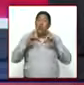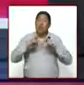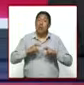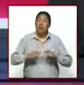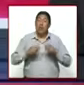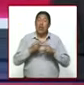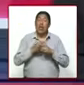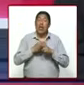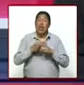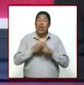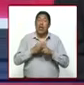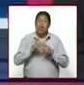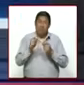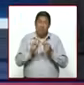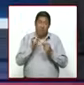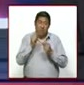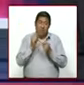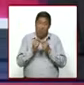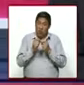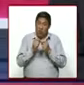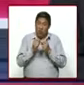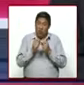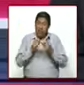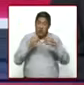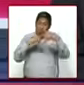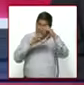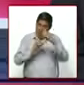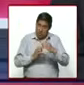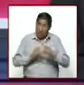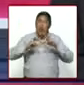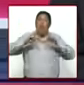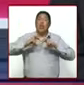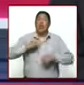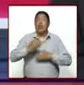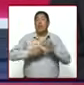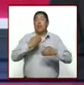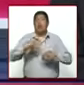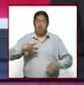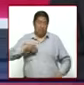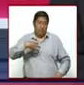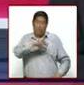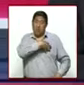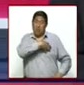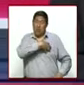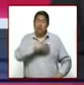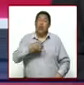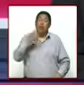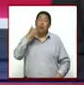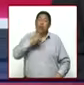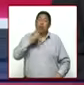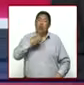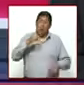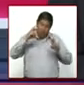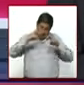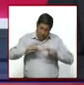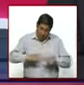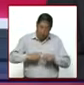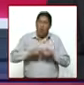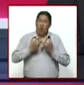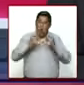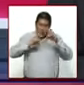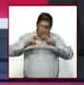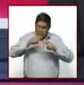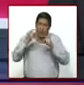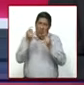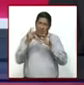investigadores, promete mejorar la precisión y rapidez en el diagnóstico mediante el análisis avanzado de mamografías. El sistema emplea algoritmos sofisticados